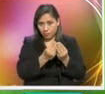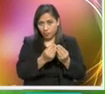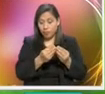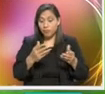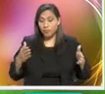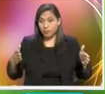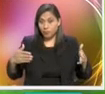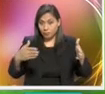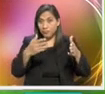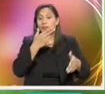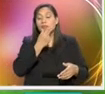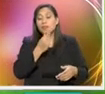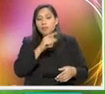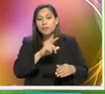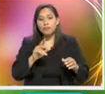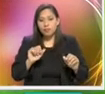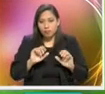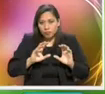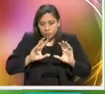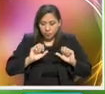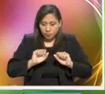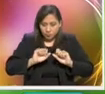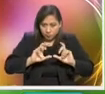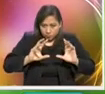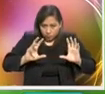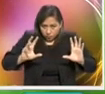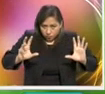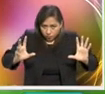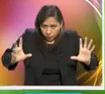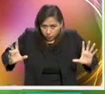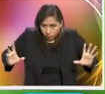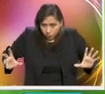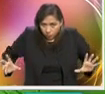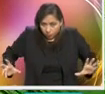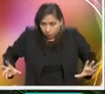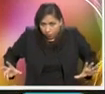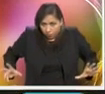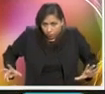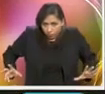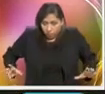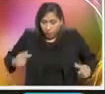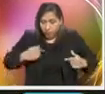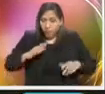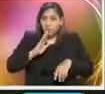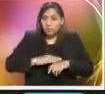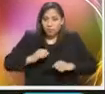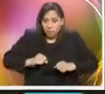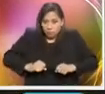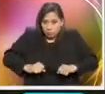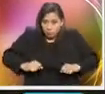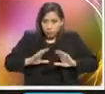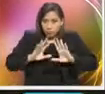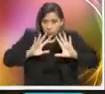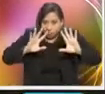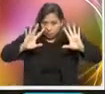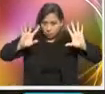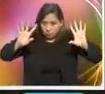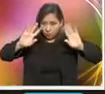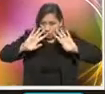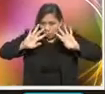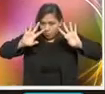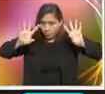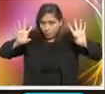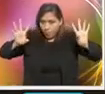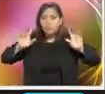juntos, en automático abren las aletas para mostrar que es un pez más grande, intimidar el tamaño, empiezan a abrir